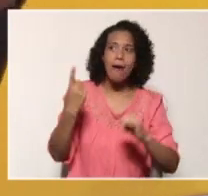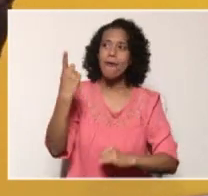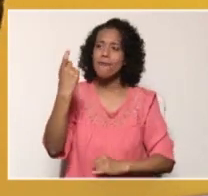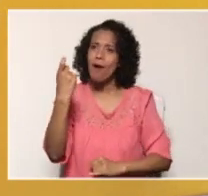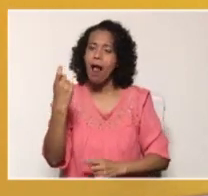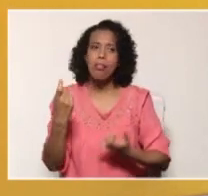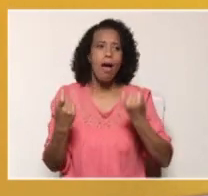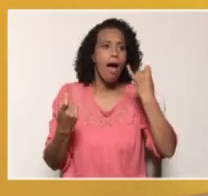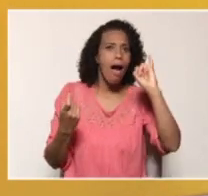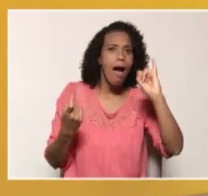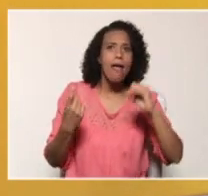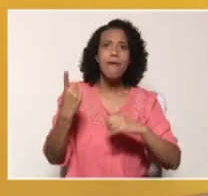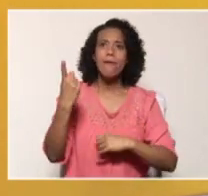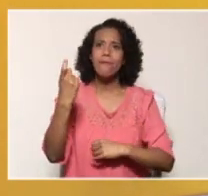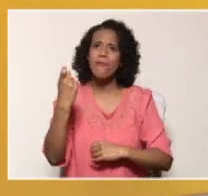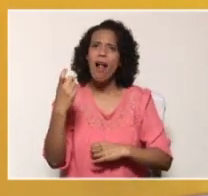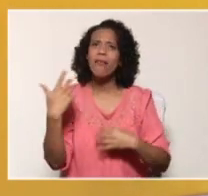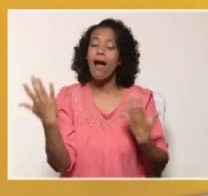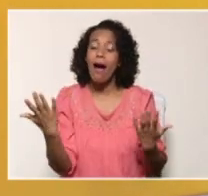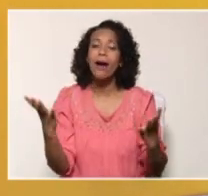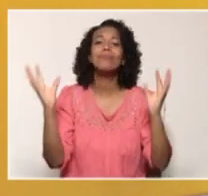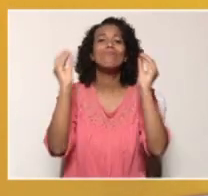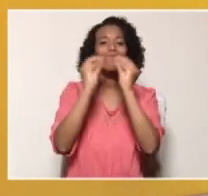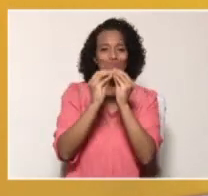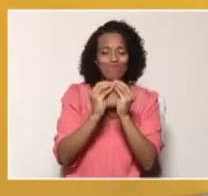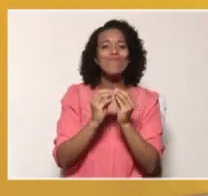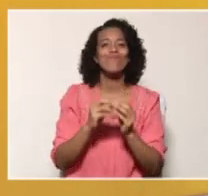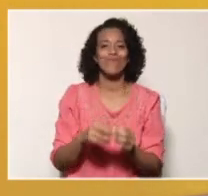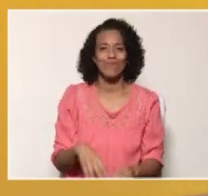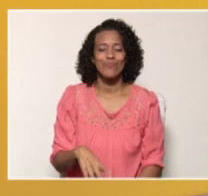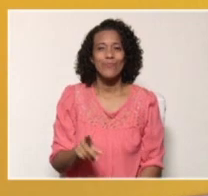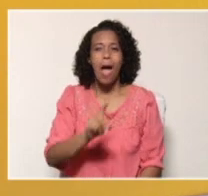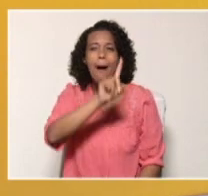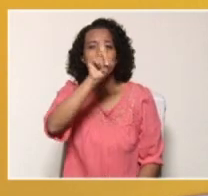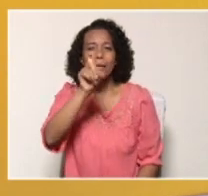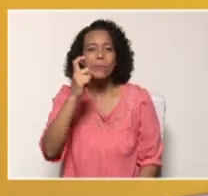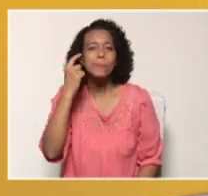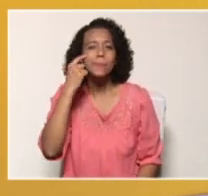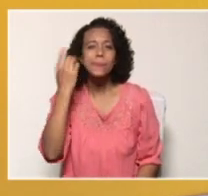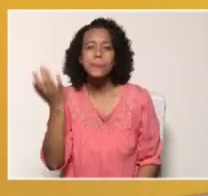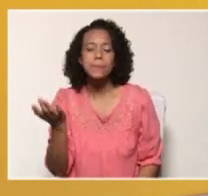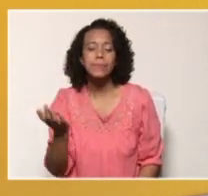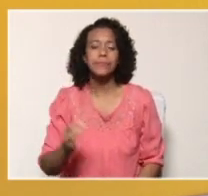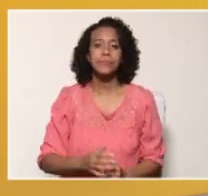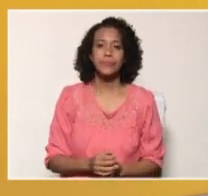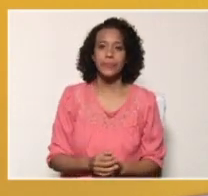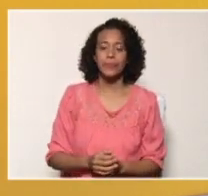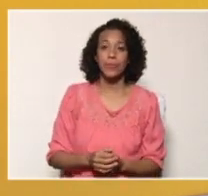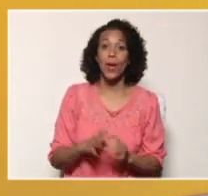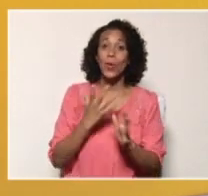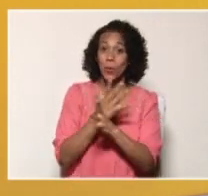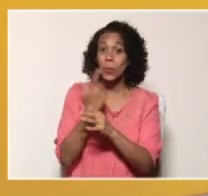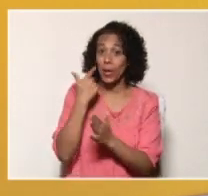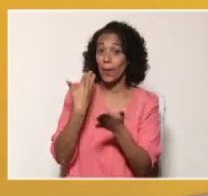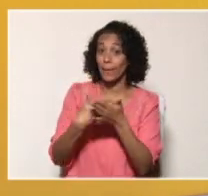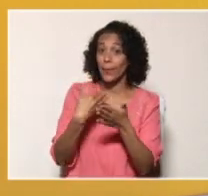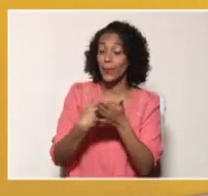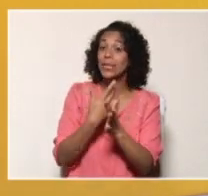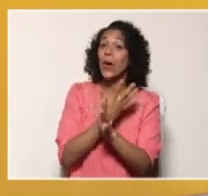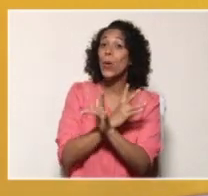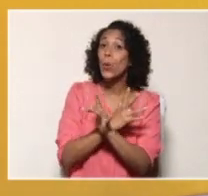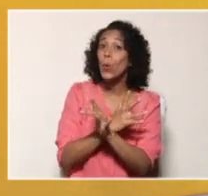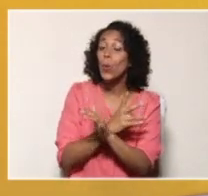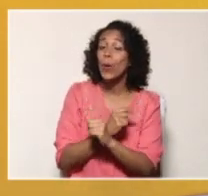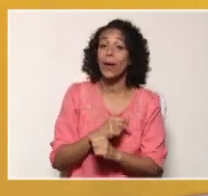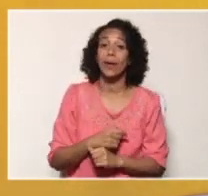dibujo y el otro. Continuemos con esos acertijos visuales. Te propongo un juego.